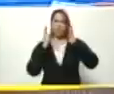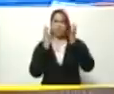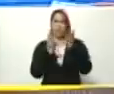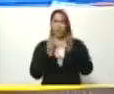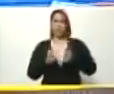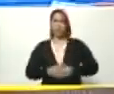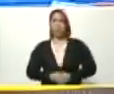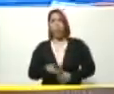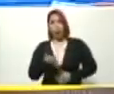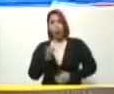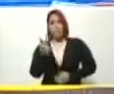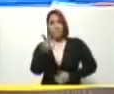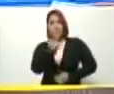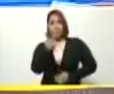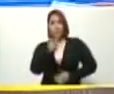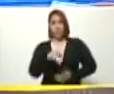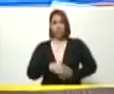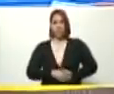cuenta Venezuela.